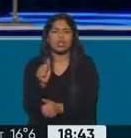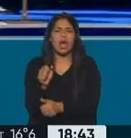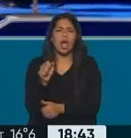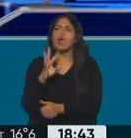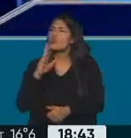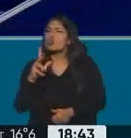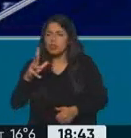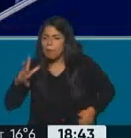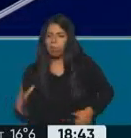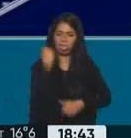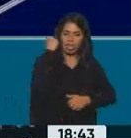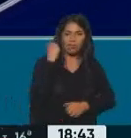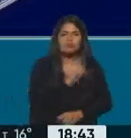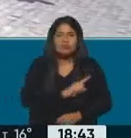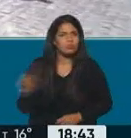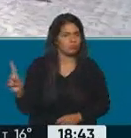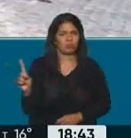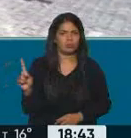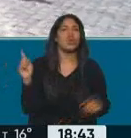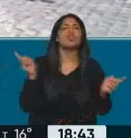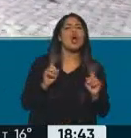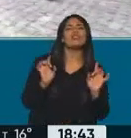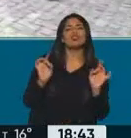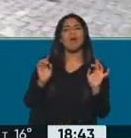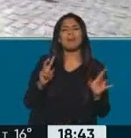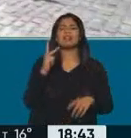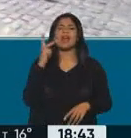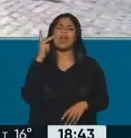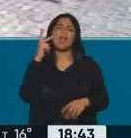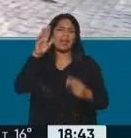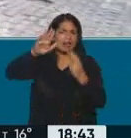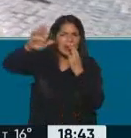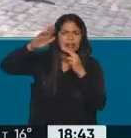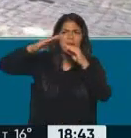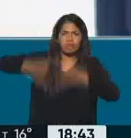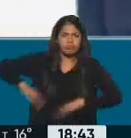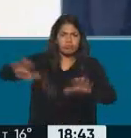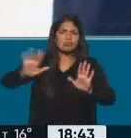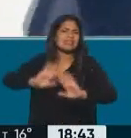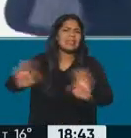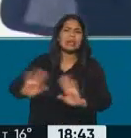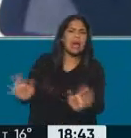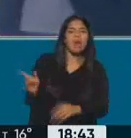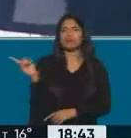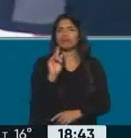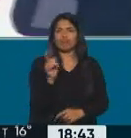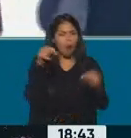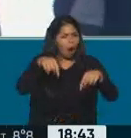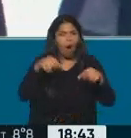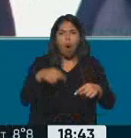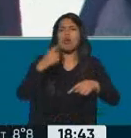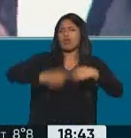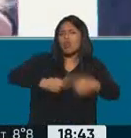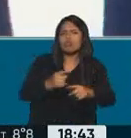haber volteado no solamente a Hitler y tenga en cuenta que los aliados, en aquel momento Churchill, en